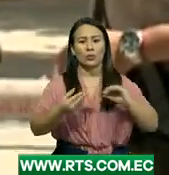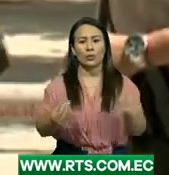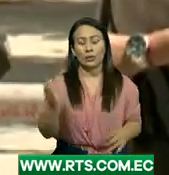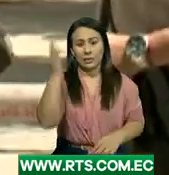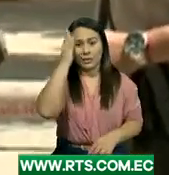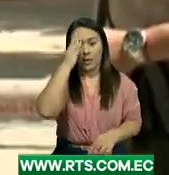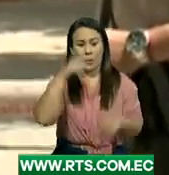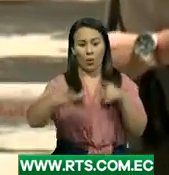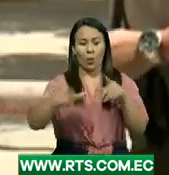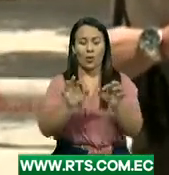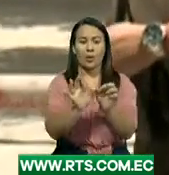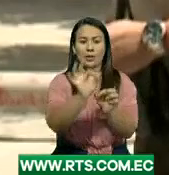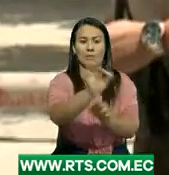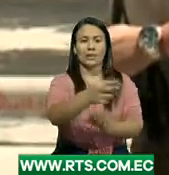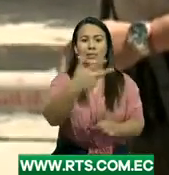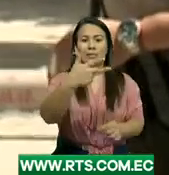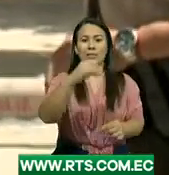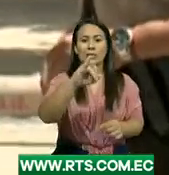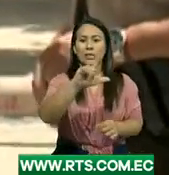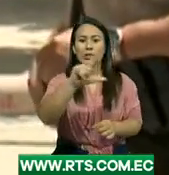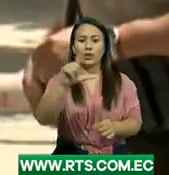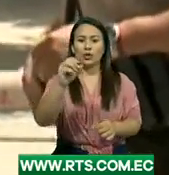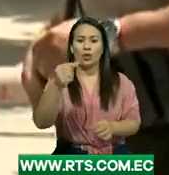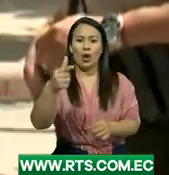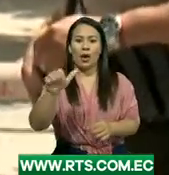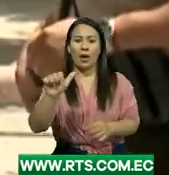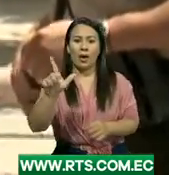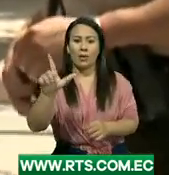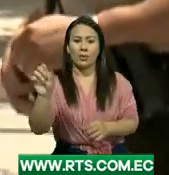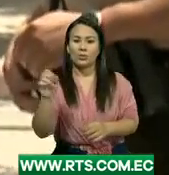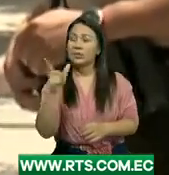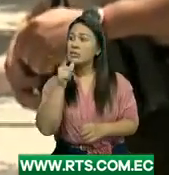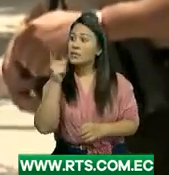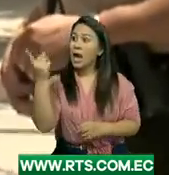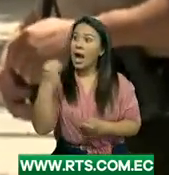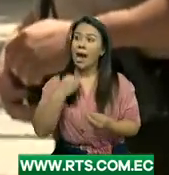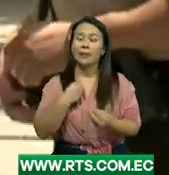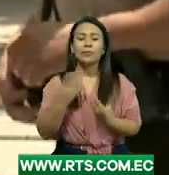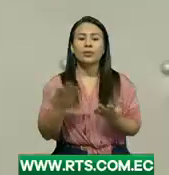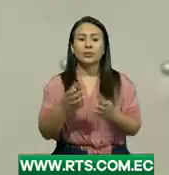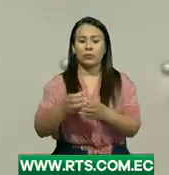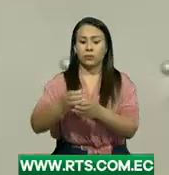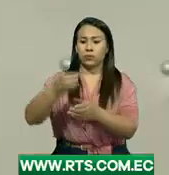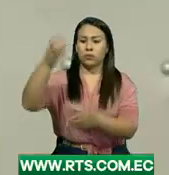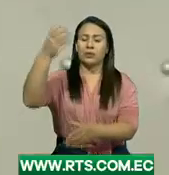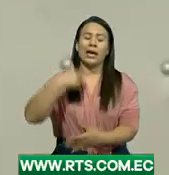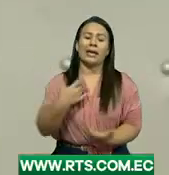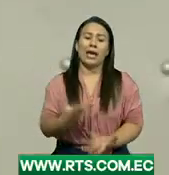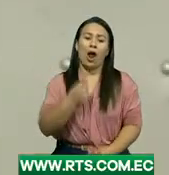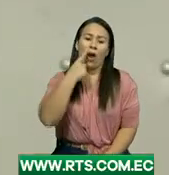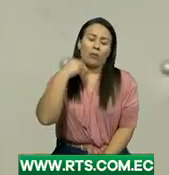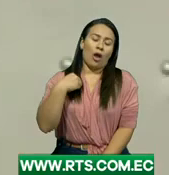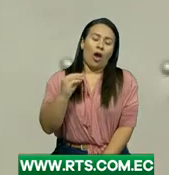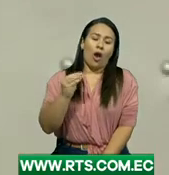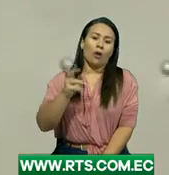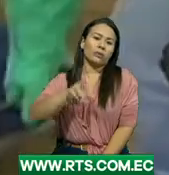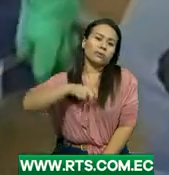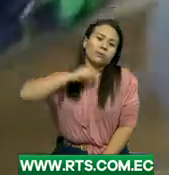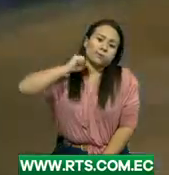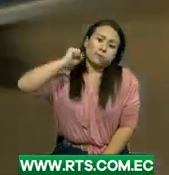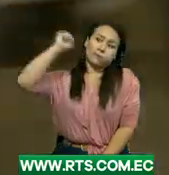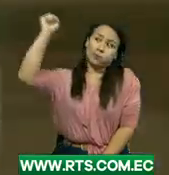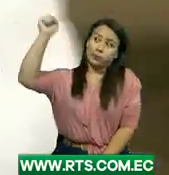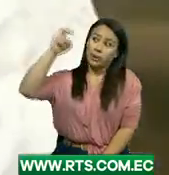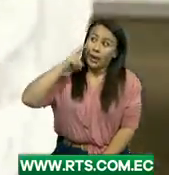de Chillogallo, un adolescente de 17 años de edad fue encontrado colgado de una viga de madera. Utilizó una cuerda para suspenderse y